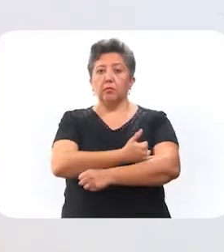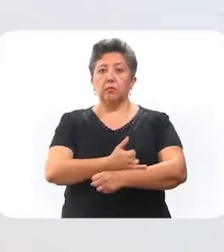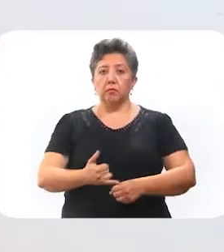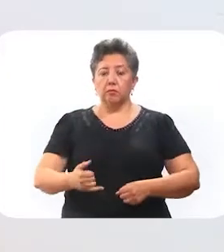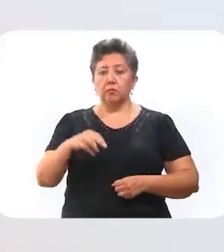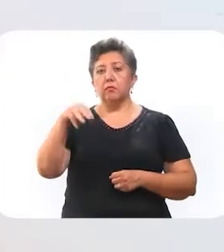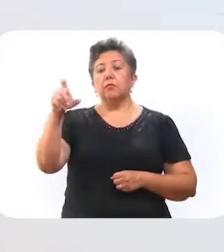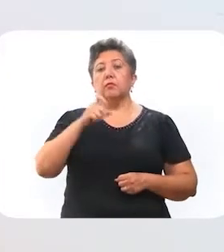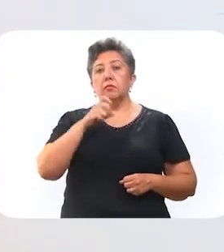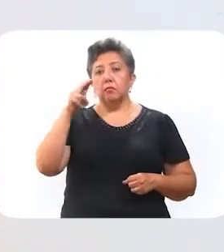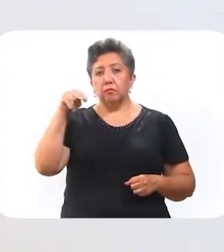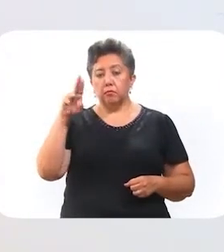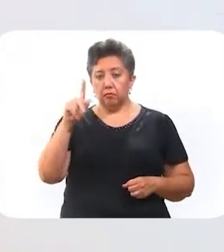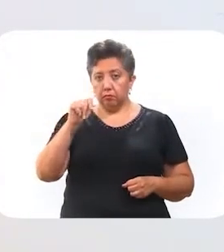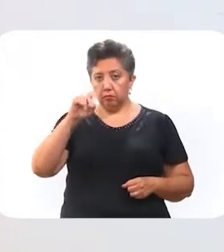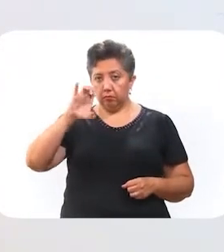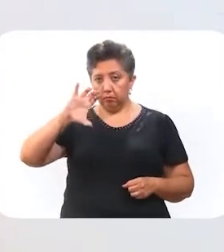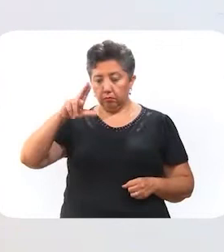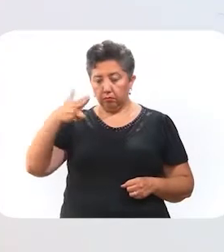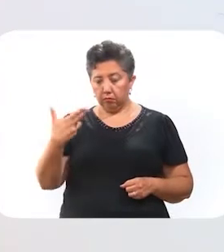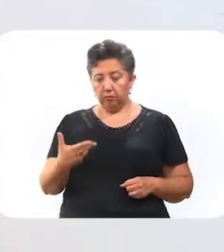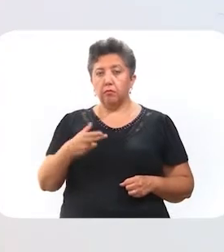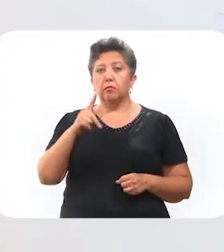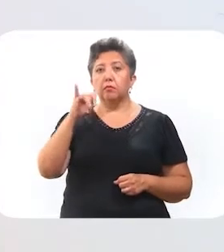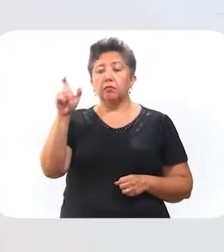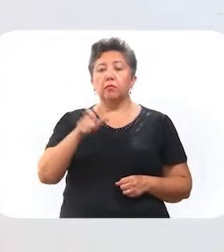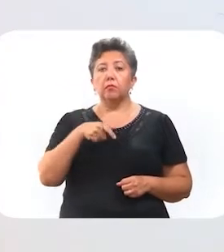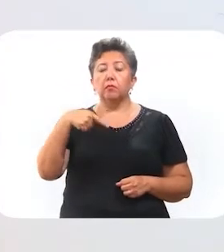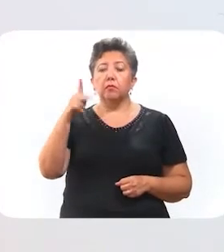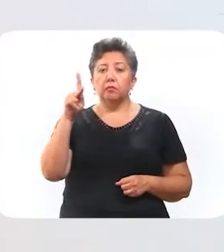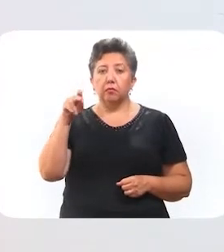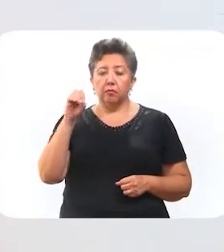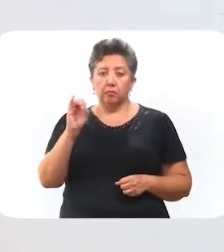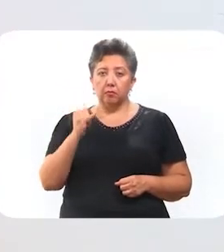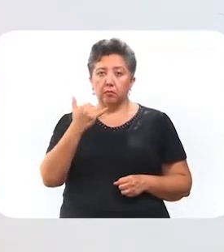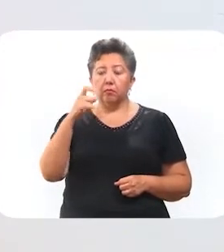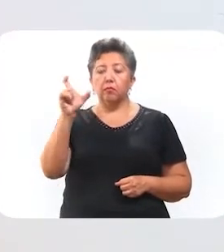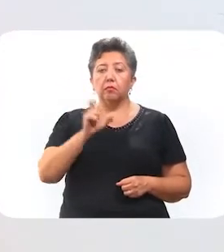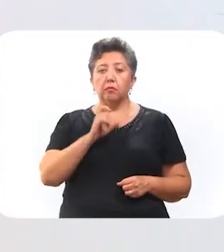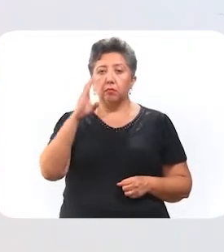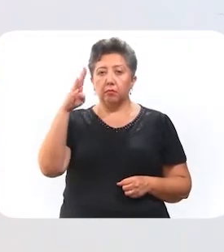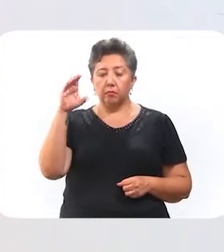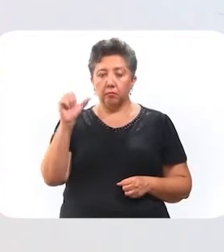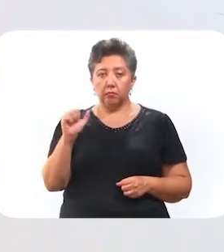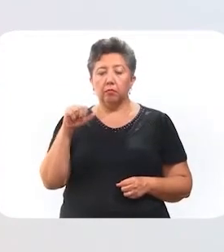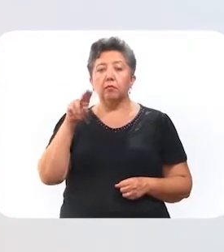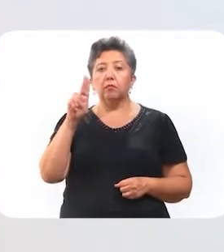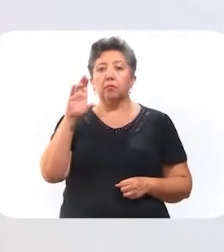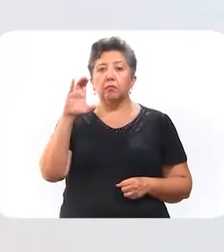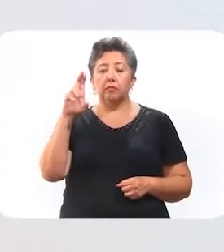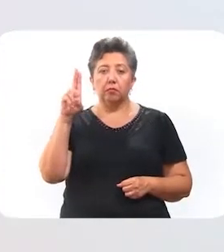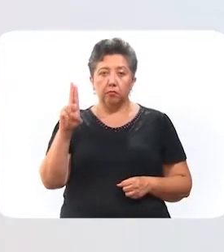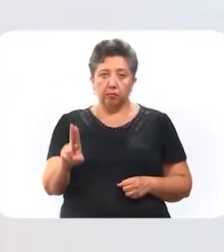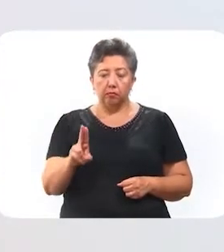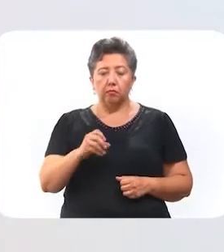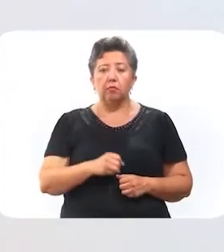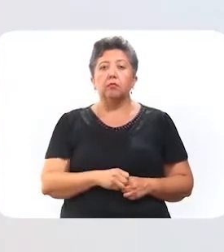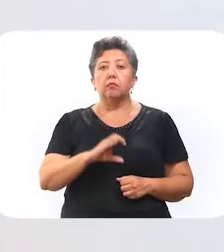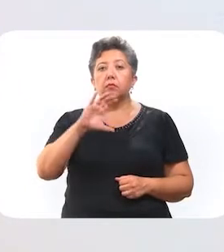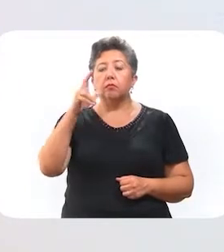Izamal, Maxcanú, Tecó, Tixcocop, Acanqué, Yaxcabá, Ucú, Chipxulub